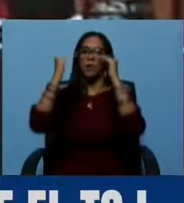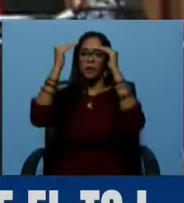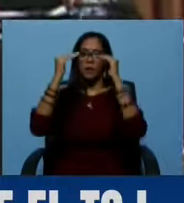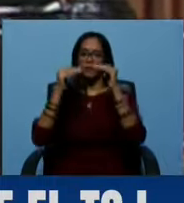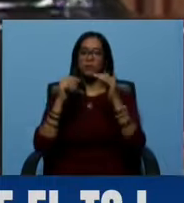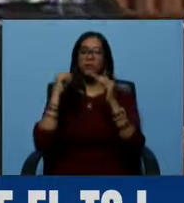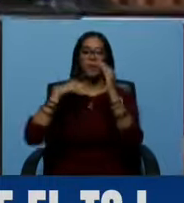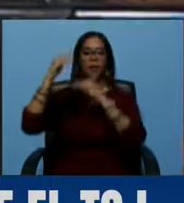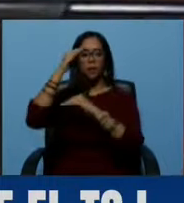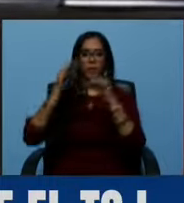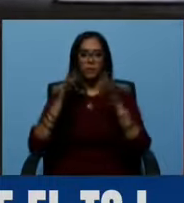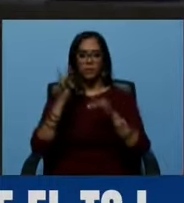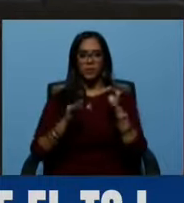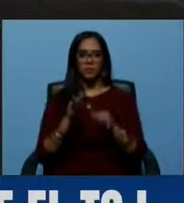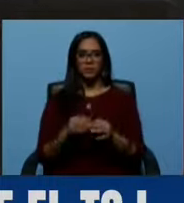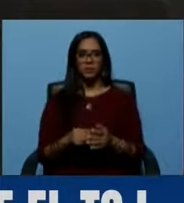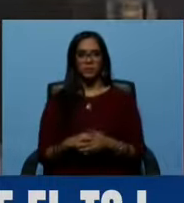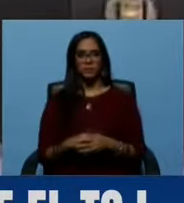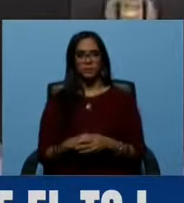escuchar.